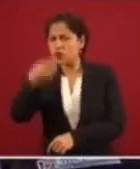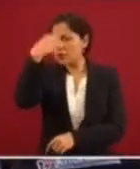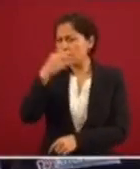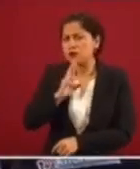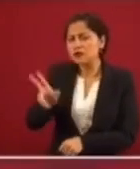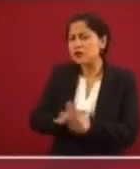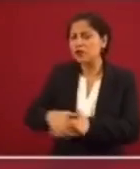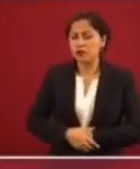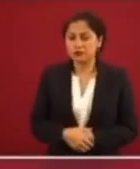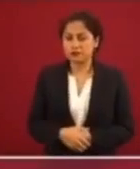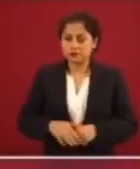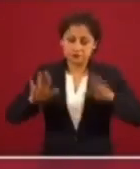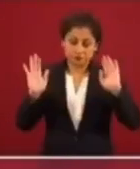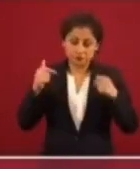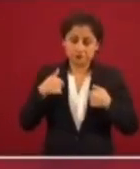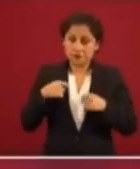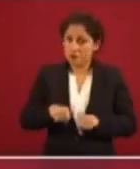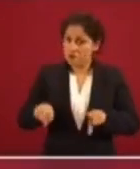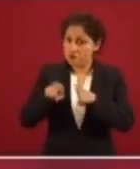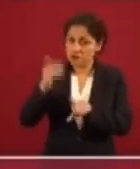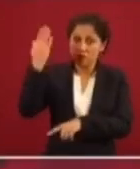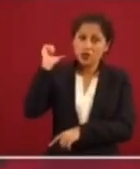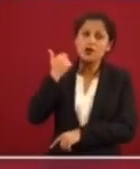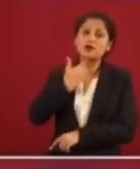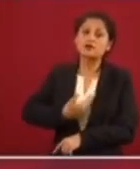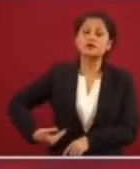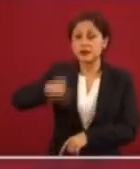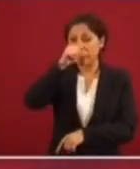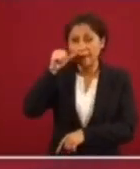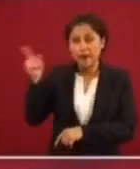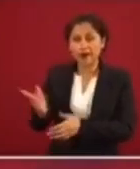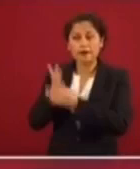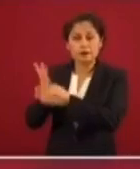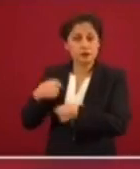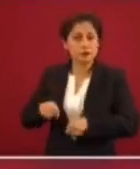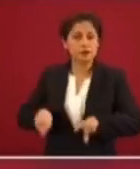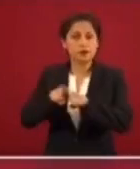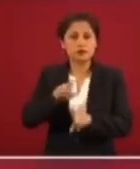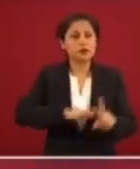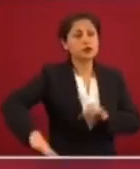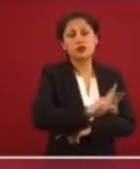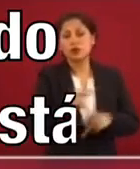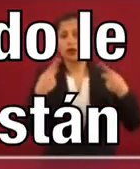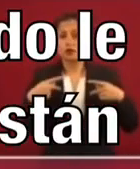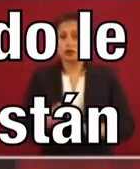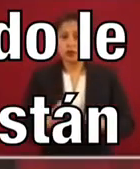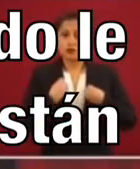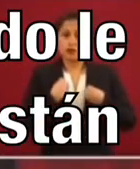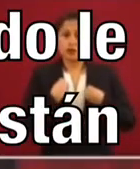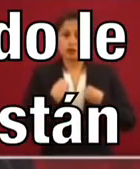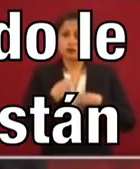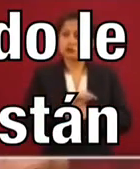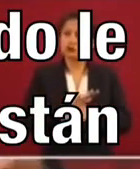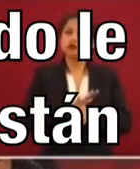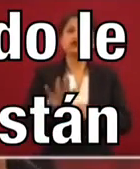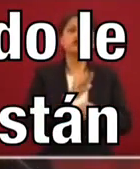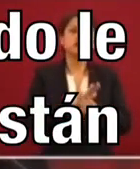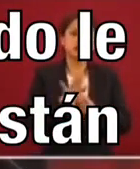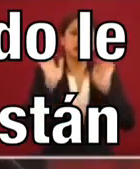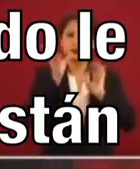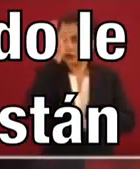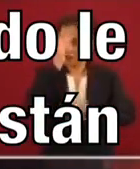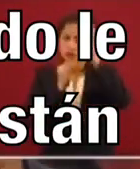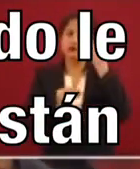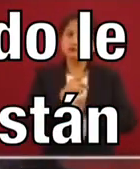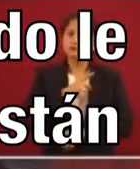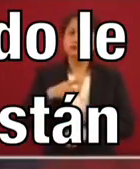lo que decía Juárez, el funcionario tenía que aprender a vivir en la justa medianía. Imagínense